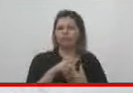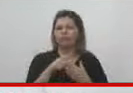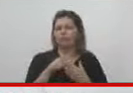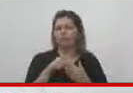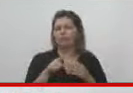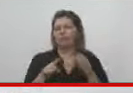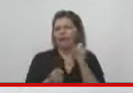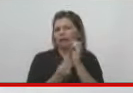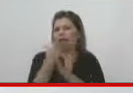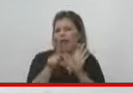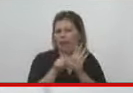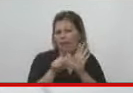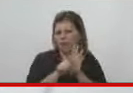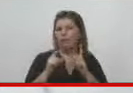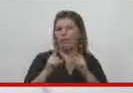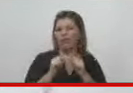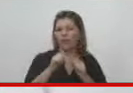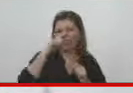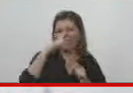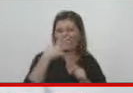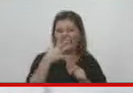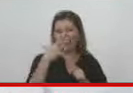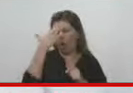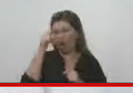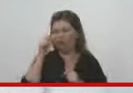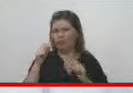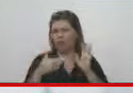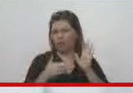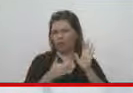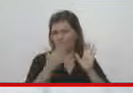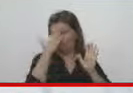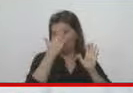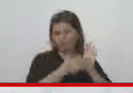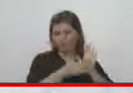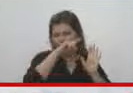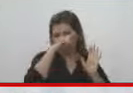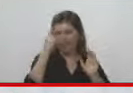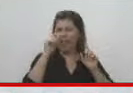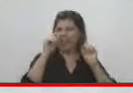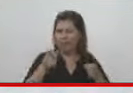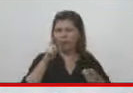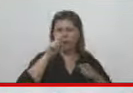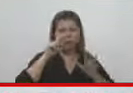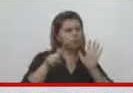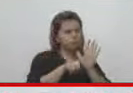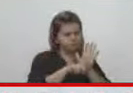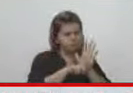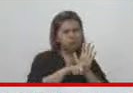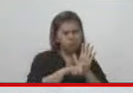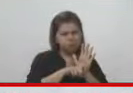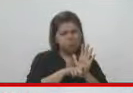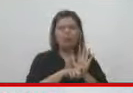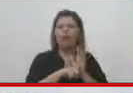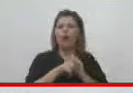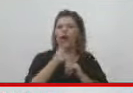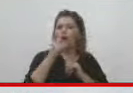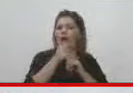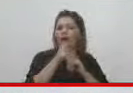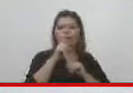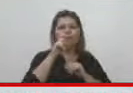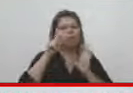de la Constitución Nacional, sino también porque viola y vicia en lo sustancial y en lo formal el